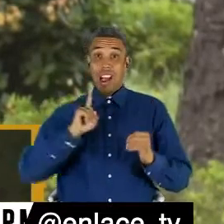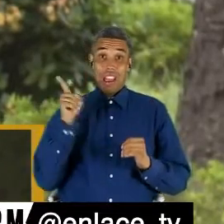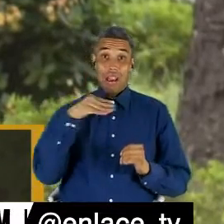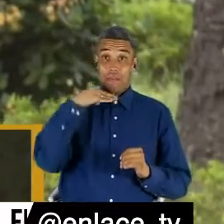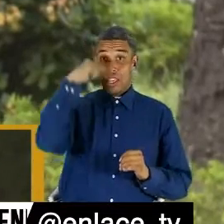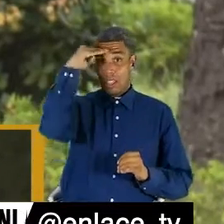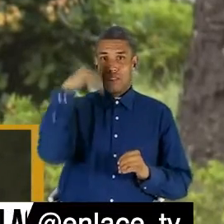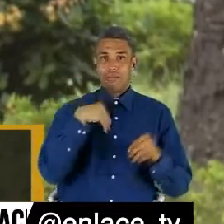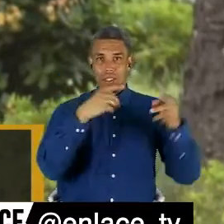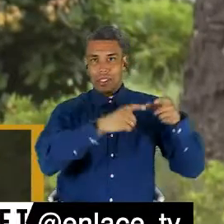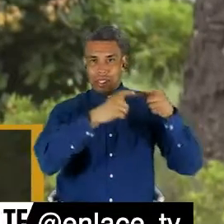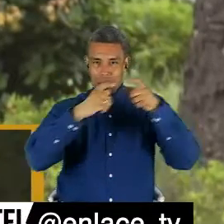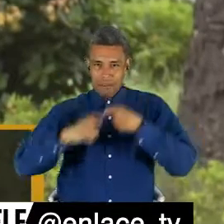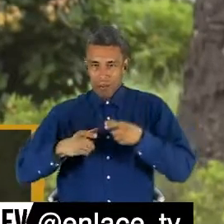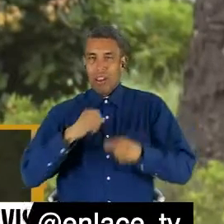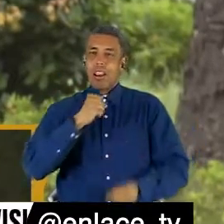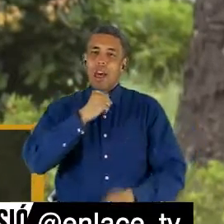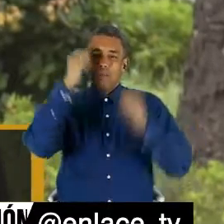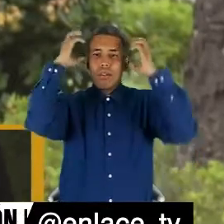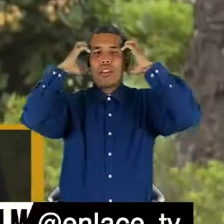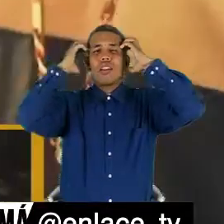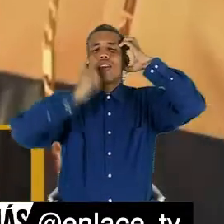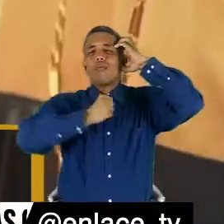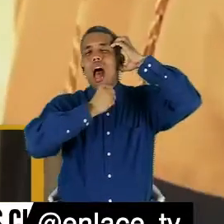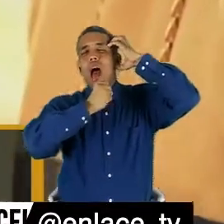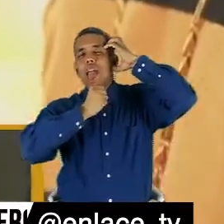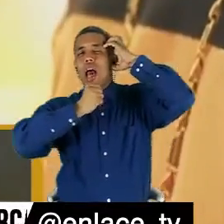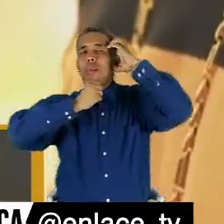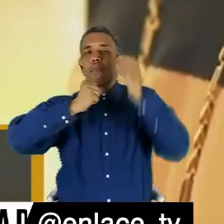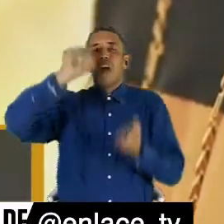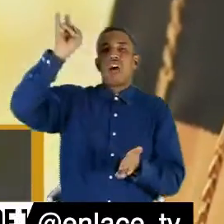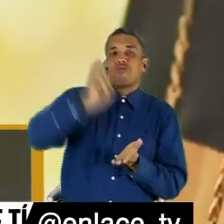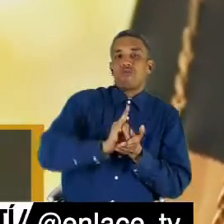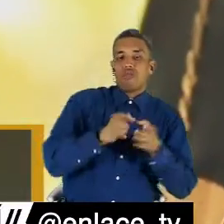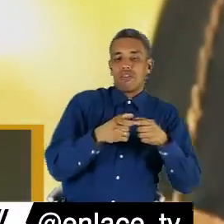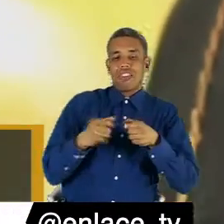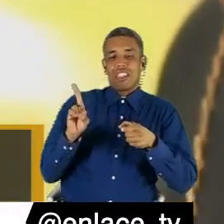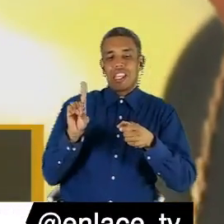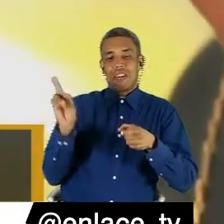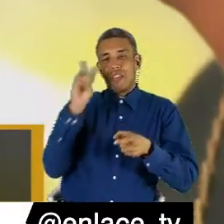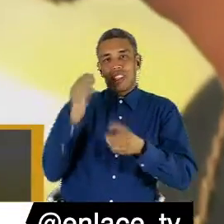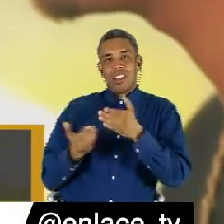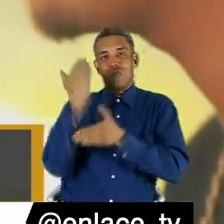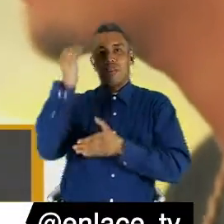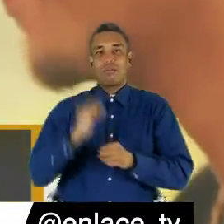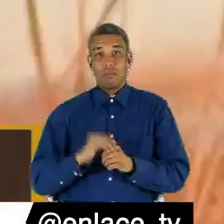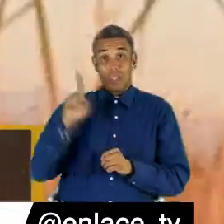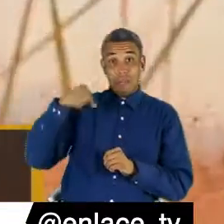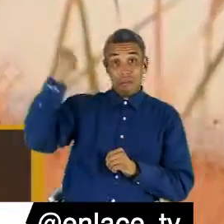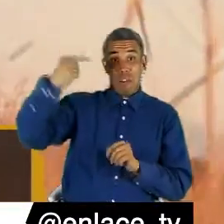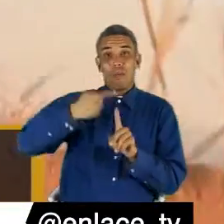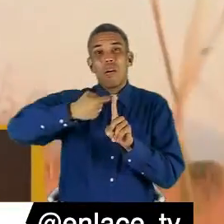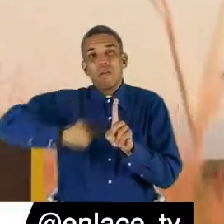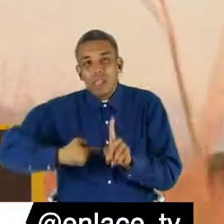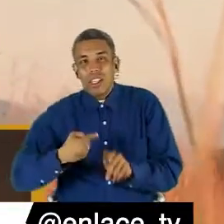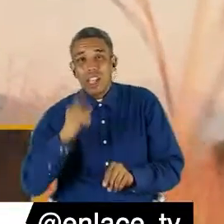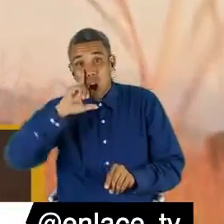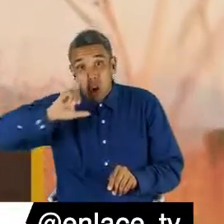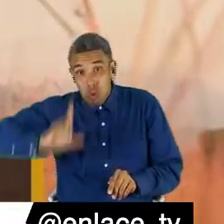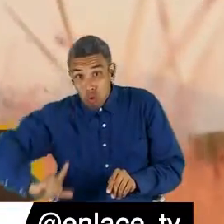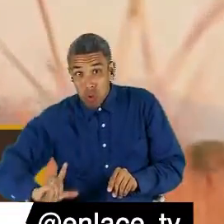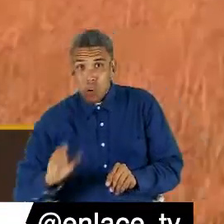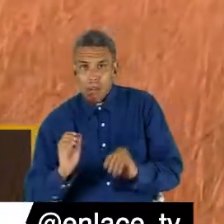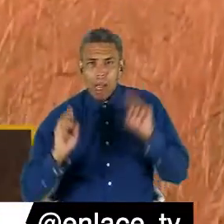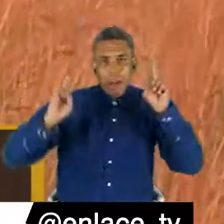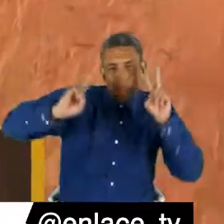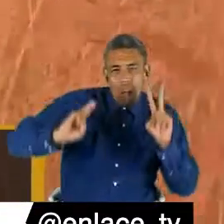ahí empezó este sueño a tomarse como un proyecto de vida. Jay Brahman se prepara para participar el próximo mes en un festival de música urbana organizado